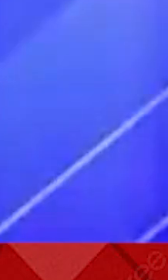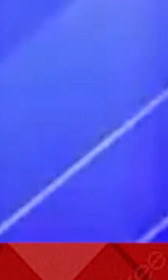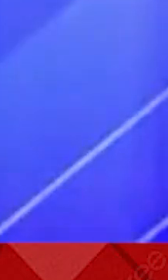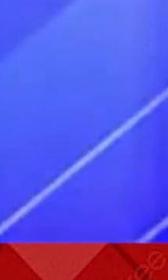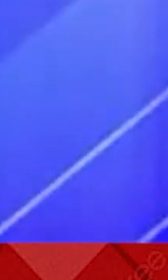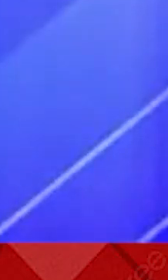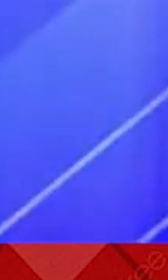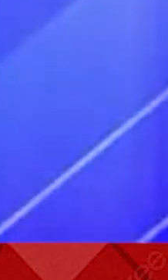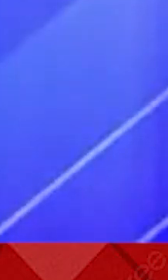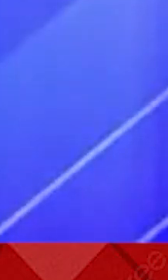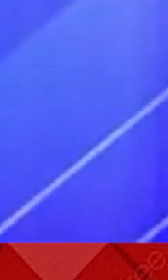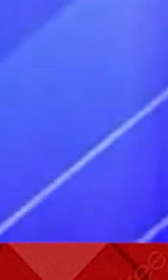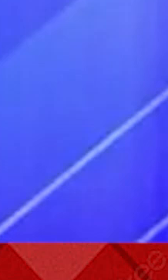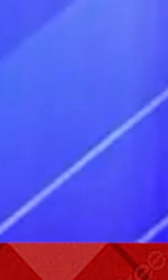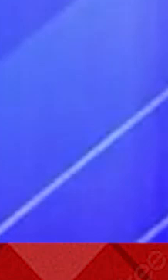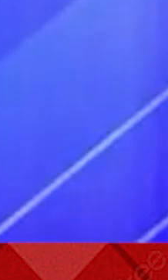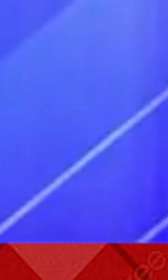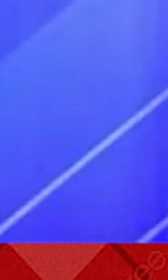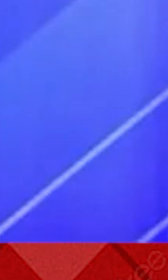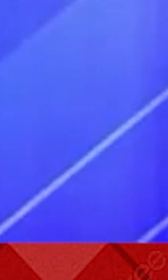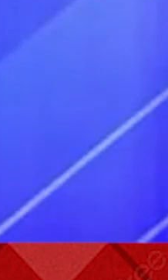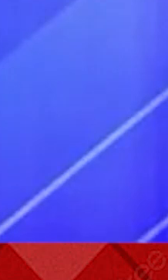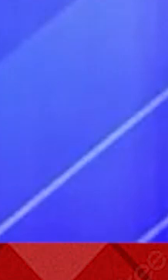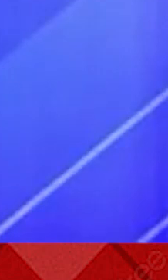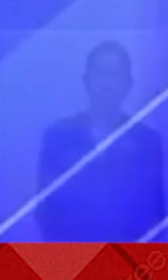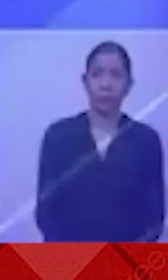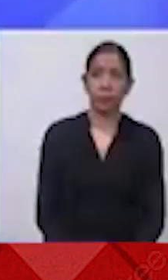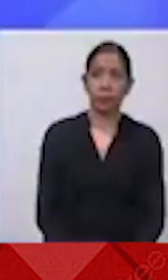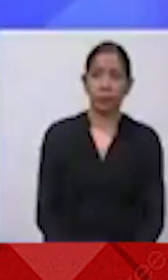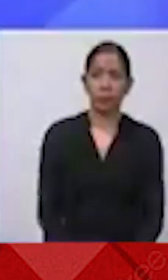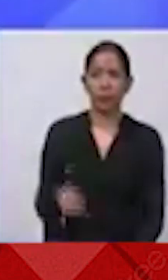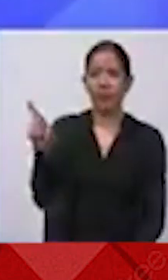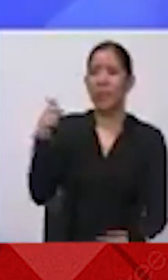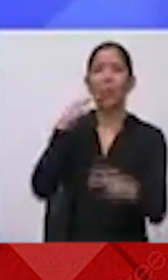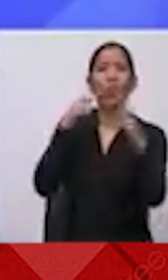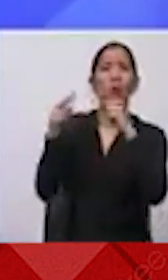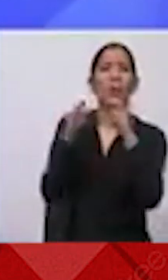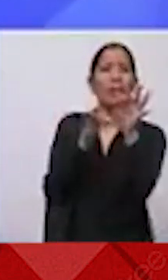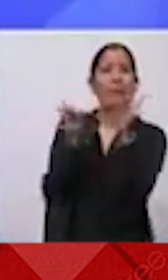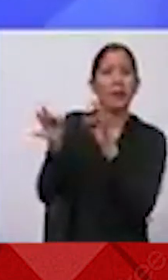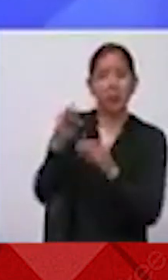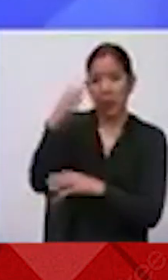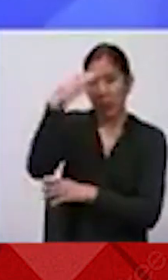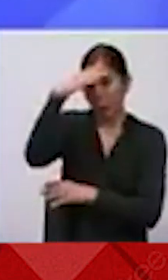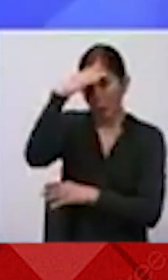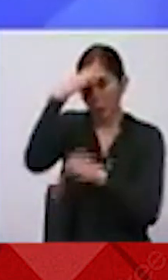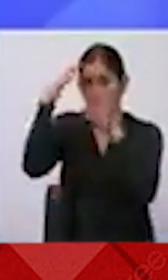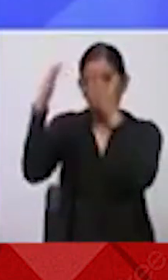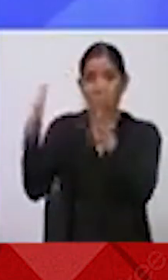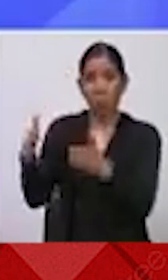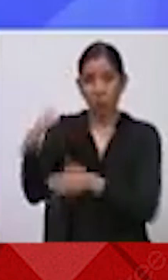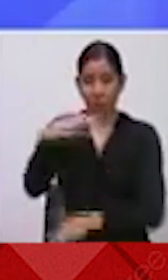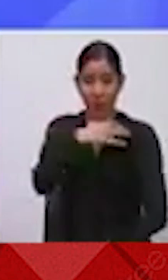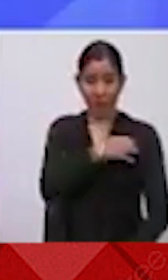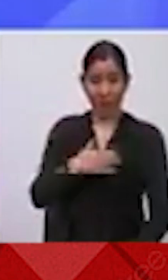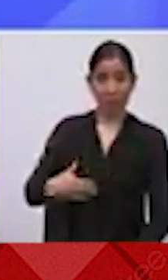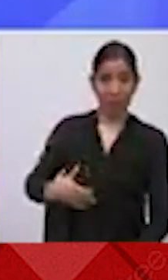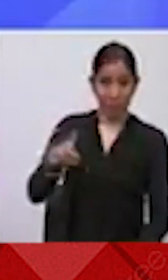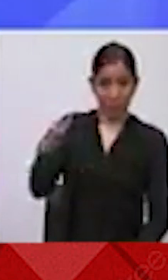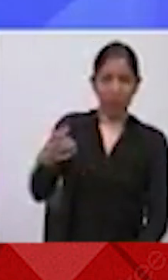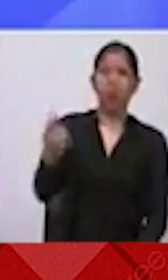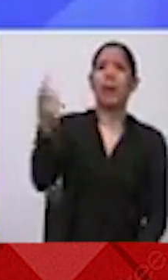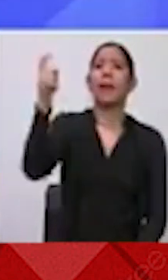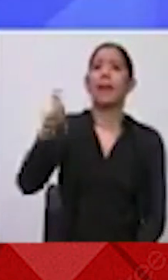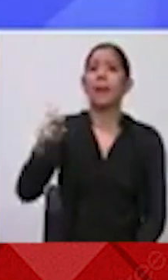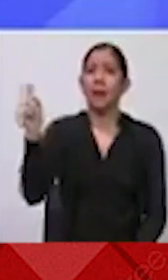La pregunta es, ¿va a ir el gobernador? En este último tiempo recordemos que ha sido un tanto reacio para salir del departamento